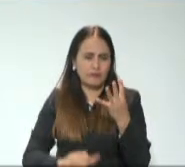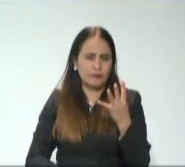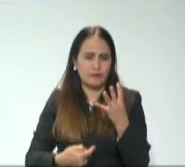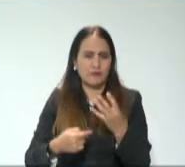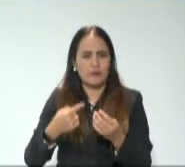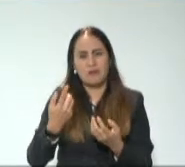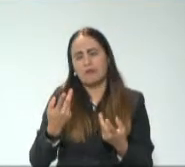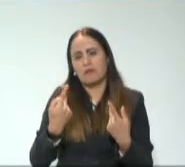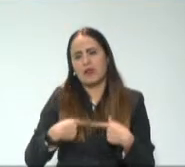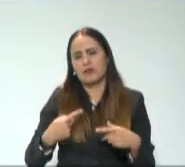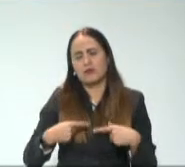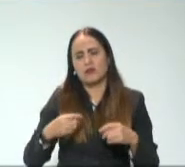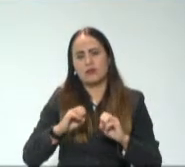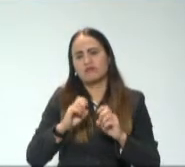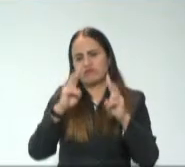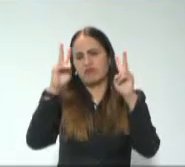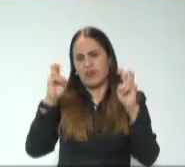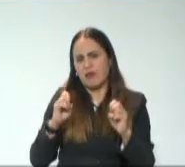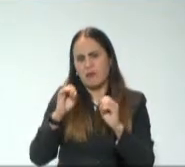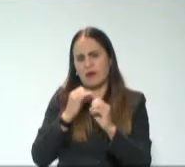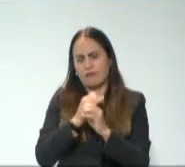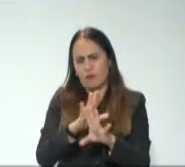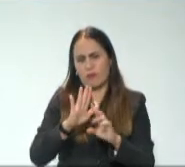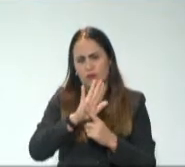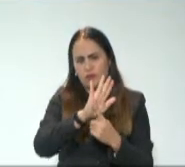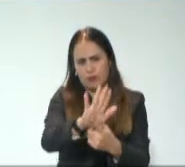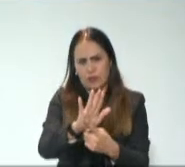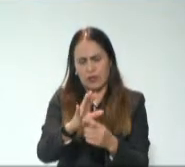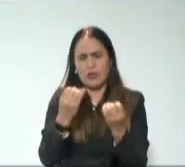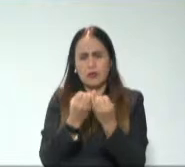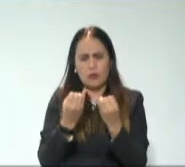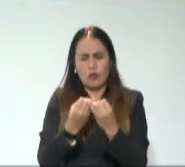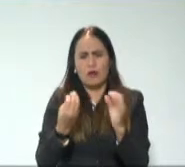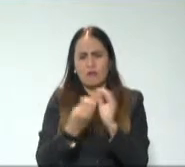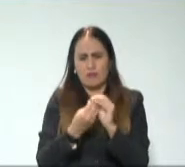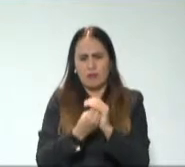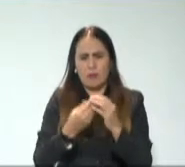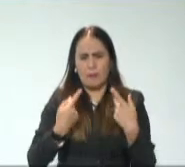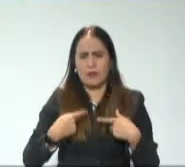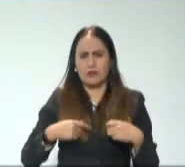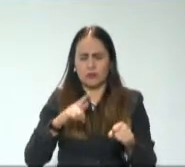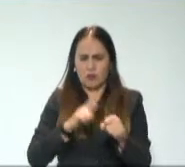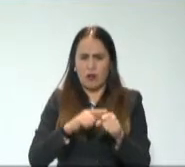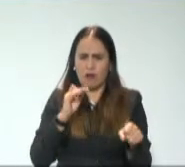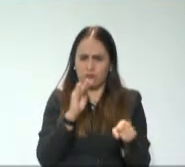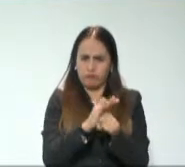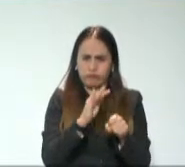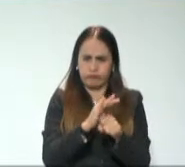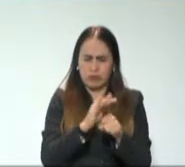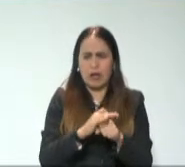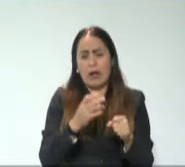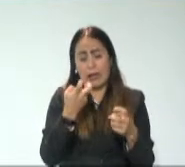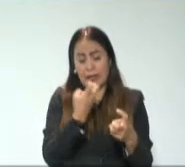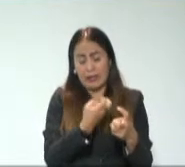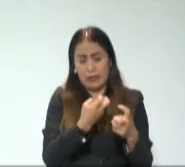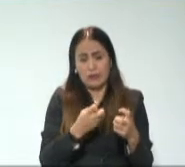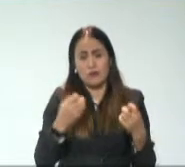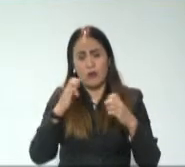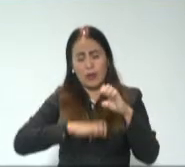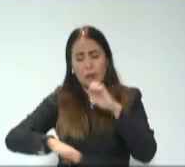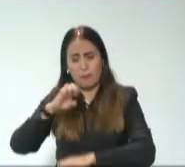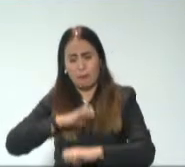transparencia y acceso a la información como de protección de datos personales en posesión de entes públicos